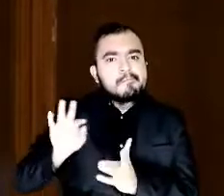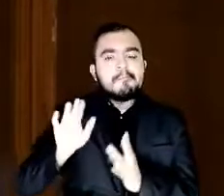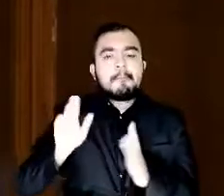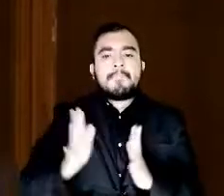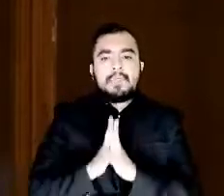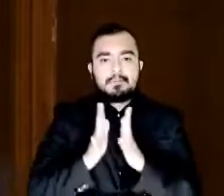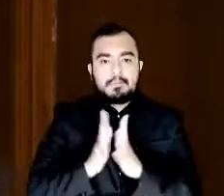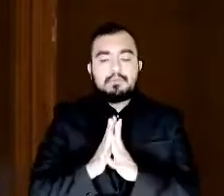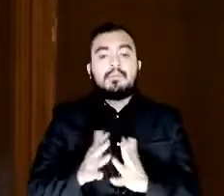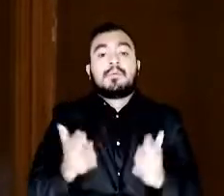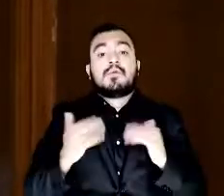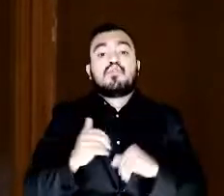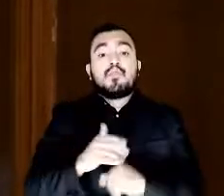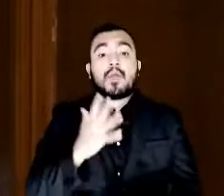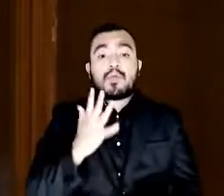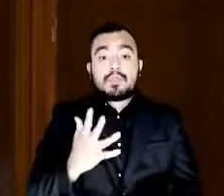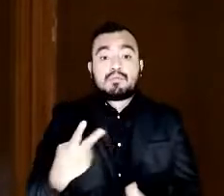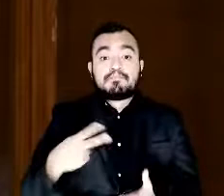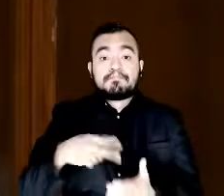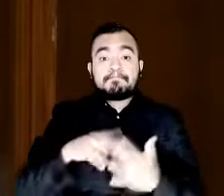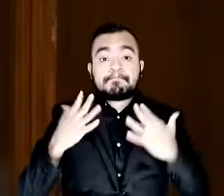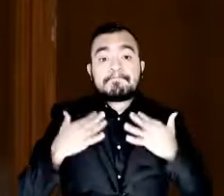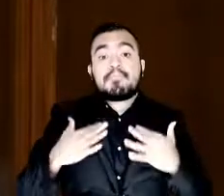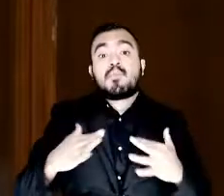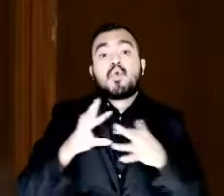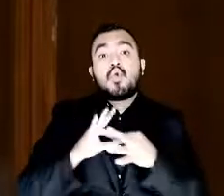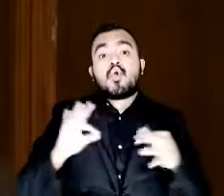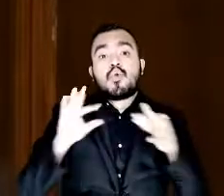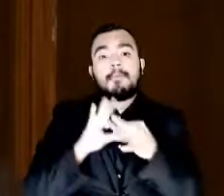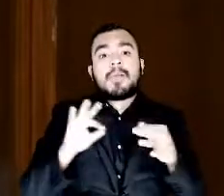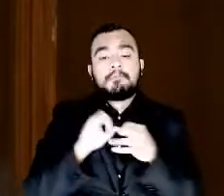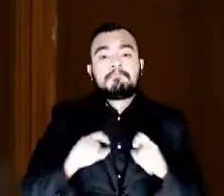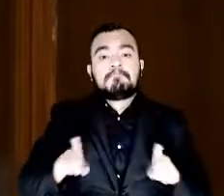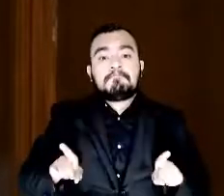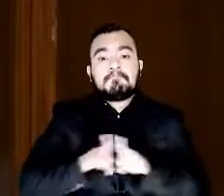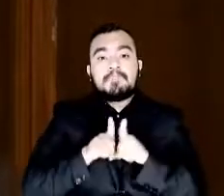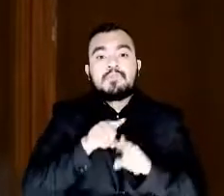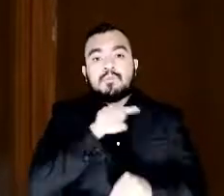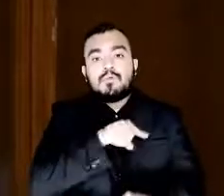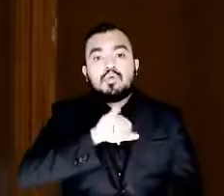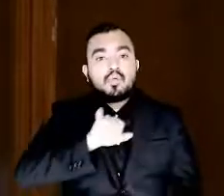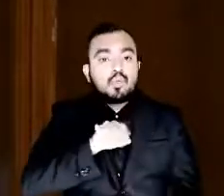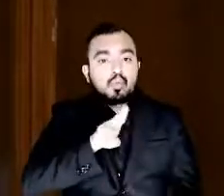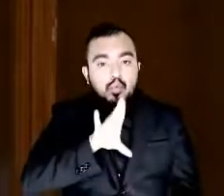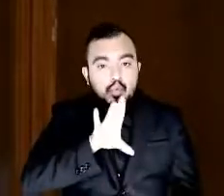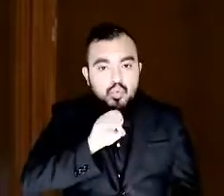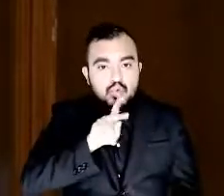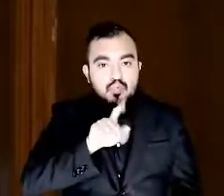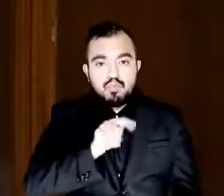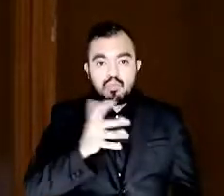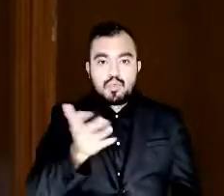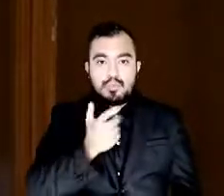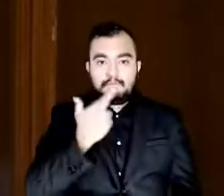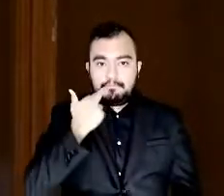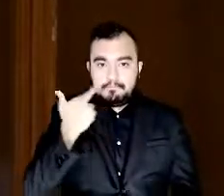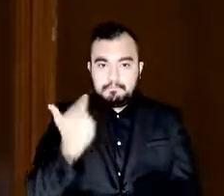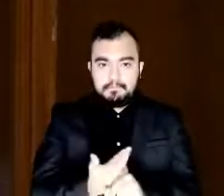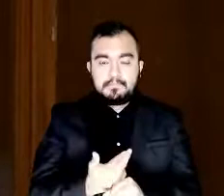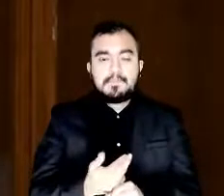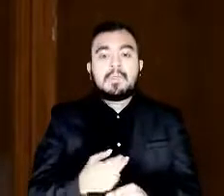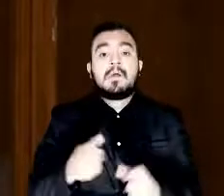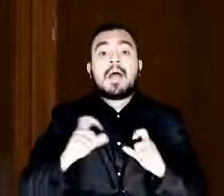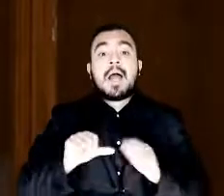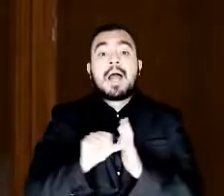las sesiones de comparecencia se celebrarán de conformidad con lo anotado por la junta de coordinación política transitorios